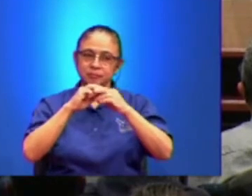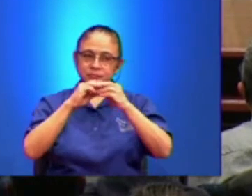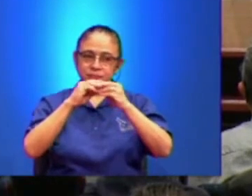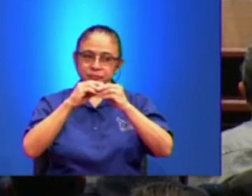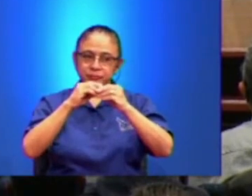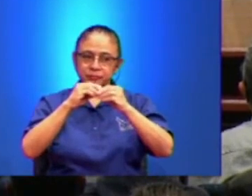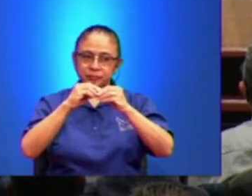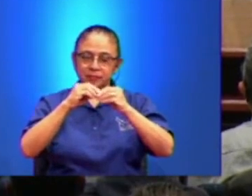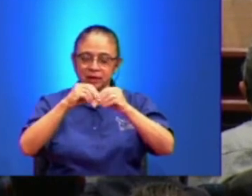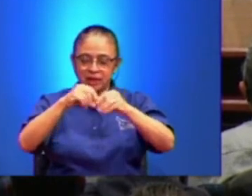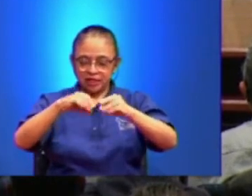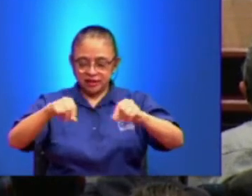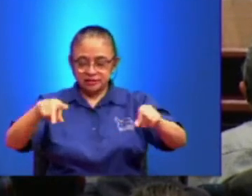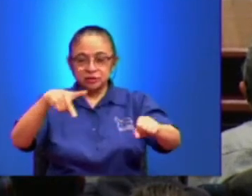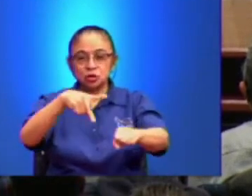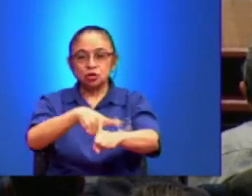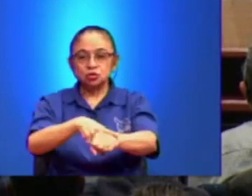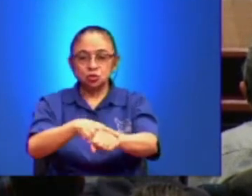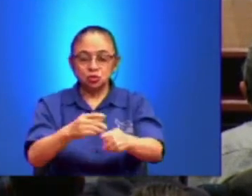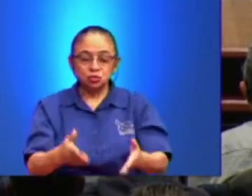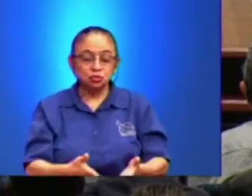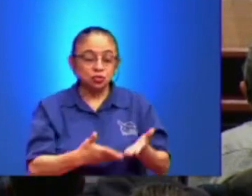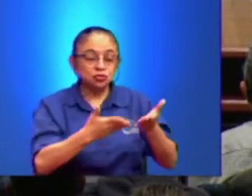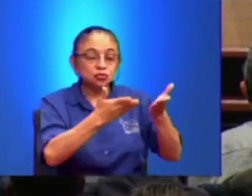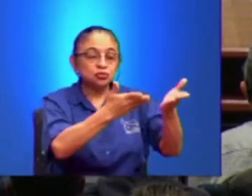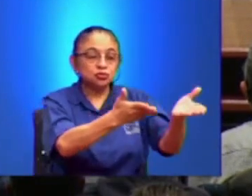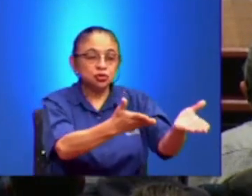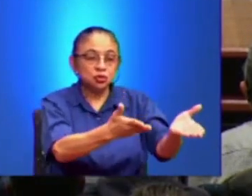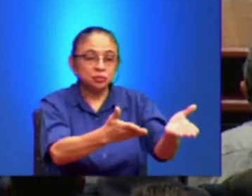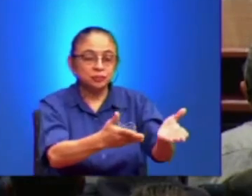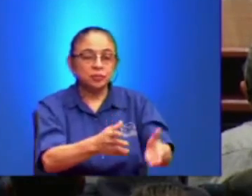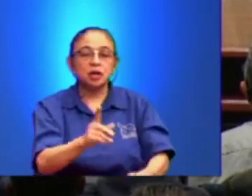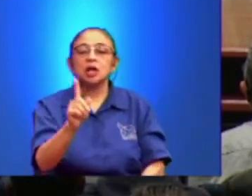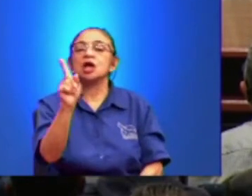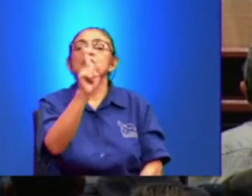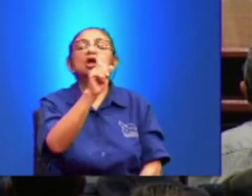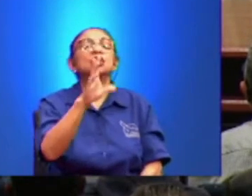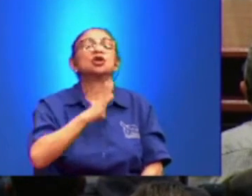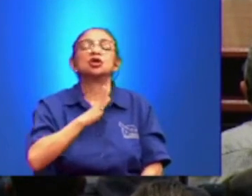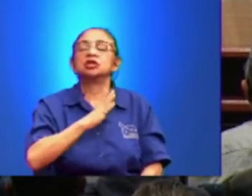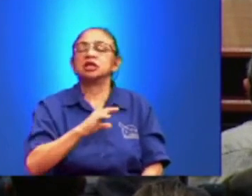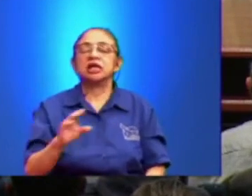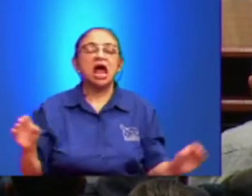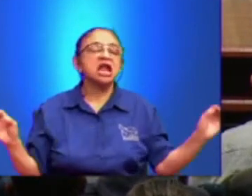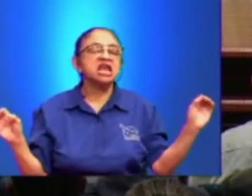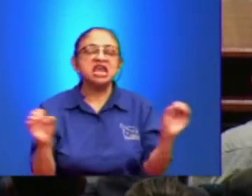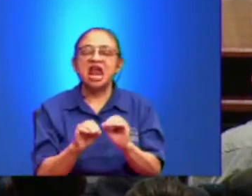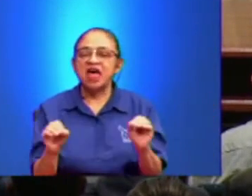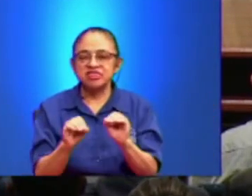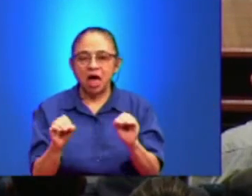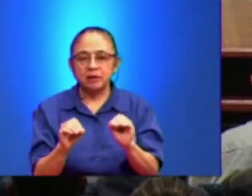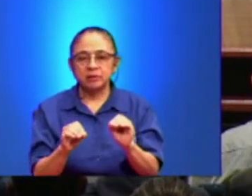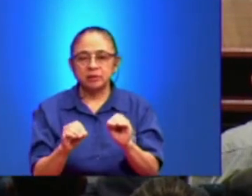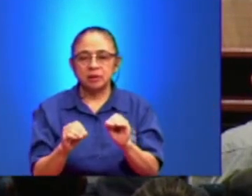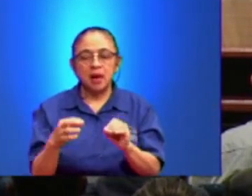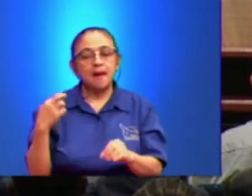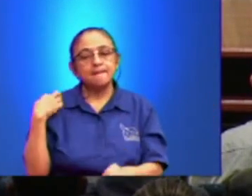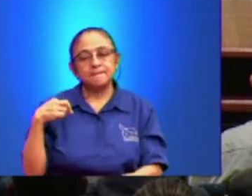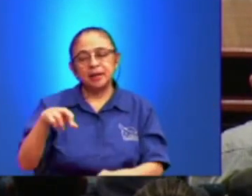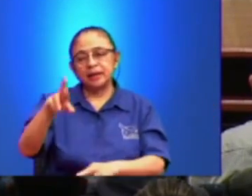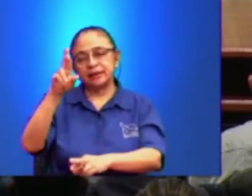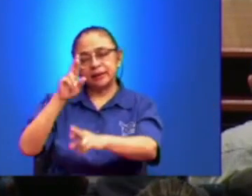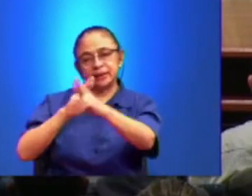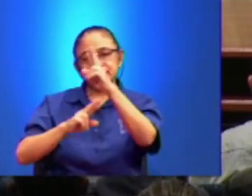yugos y todo los ofreció en sacrificio ya no tenía nada no tenía donde regresar cuando uno tiene donde